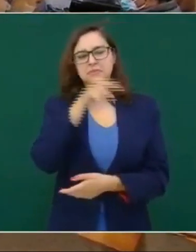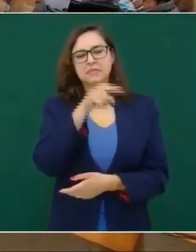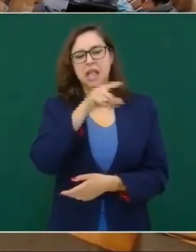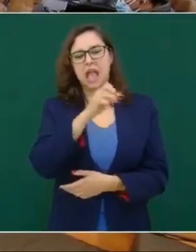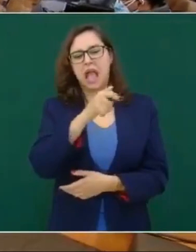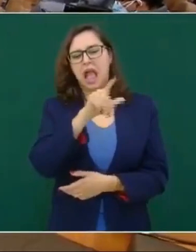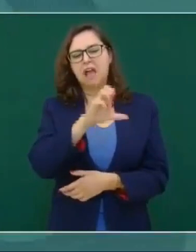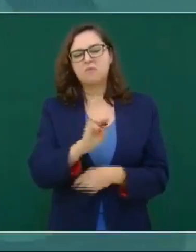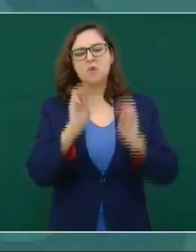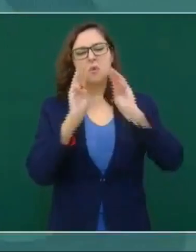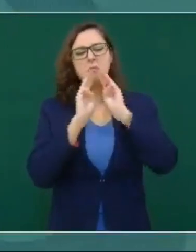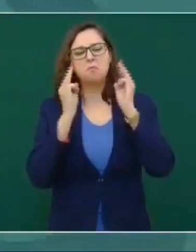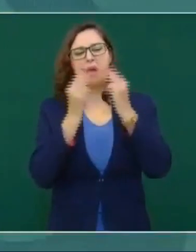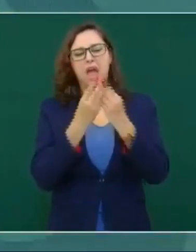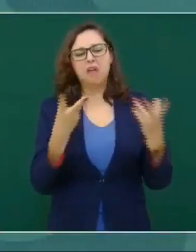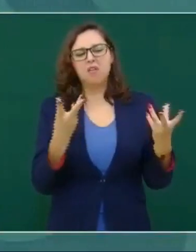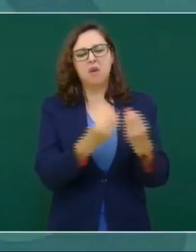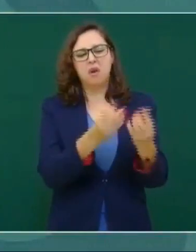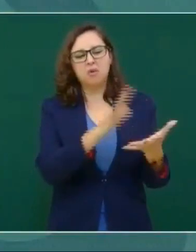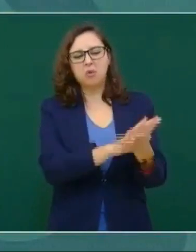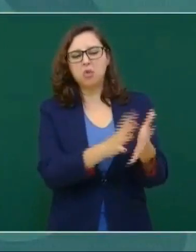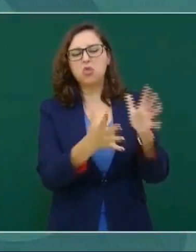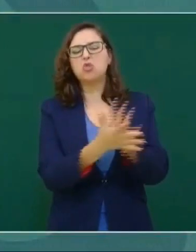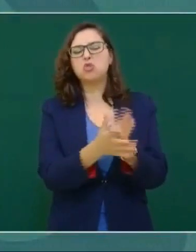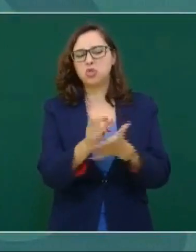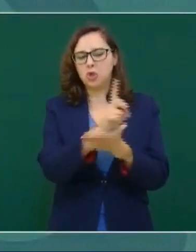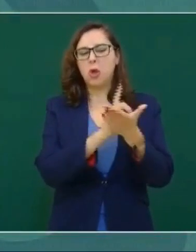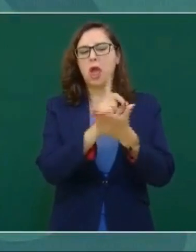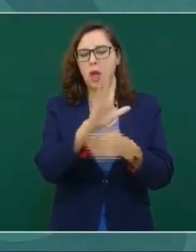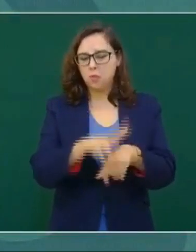organizada, con el narcotráfico.